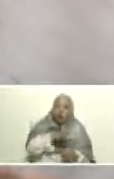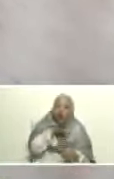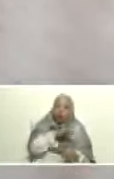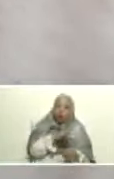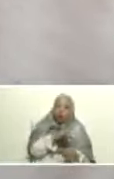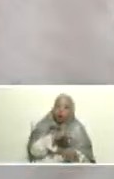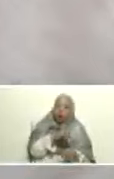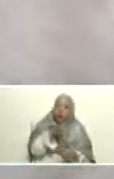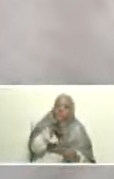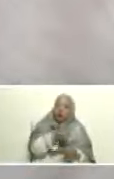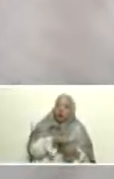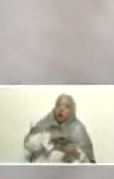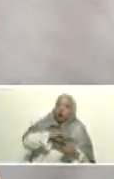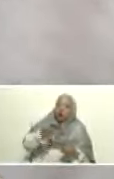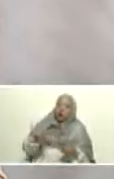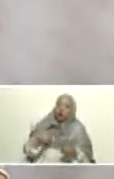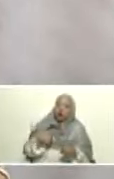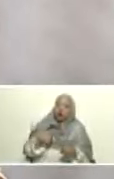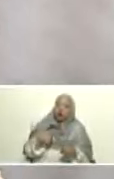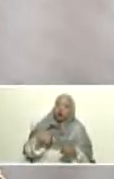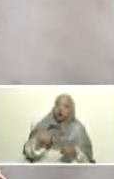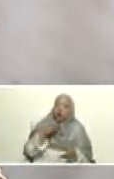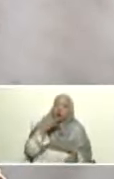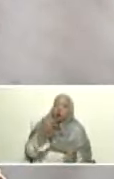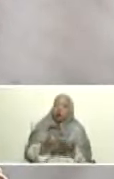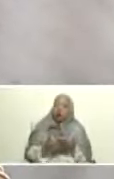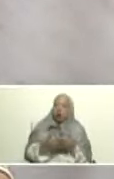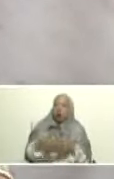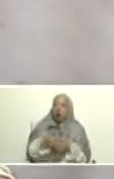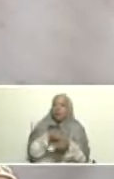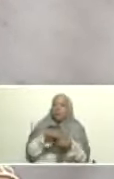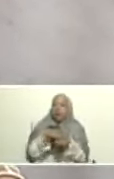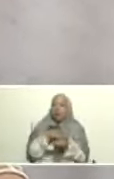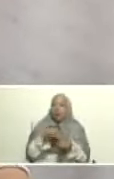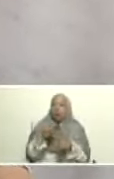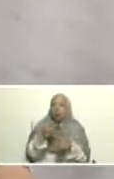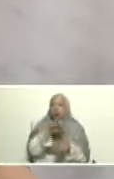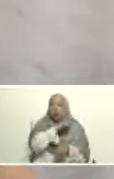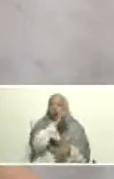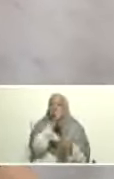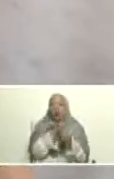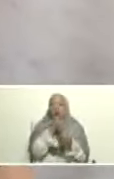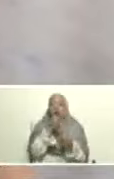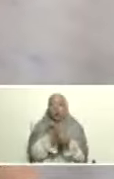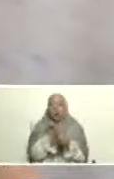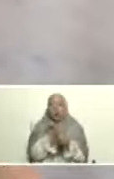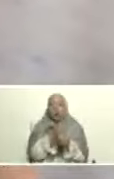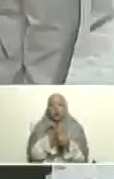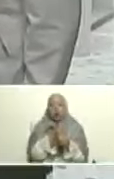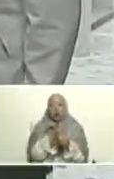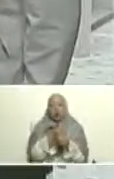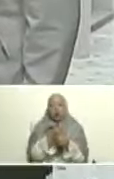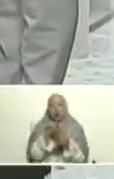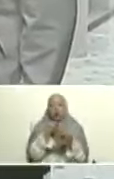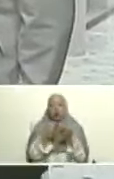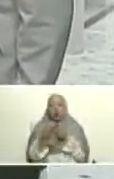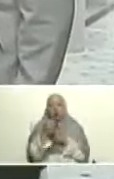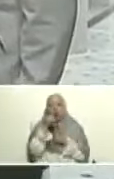y nosotros tenemos allí, gracias al ministro también, Jorge Arriaza, tenemos allá el circuito